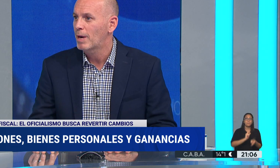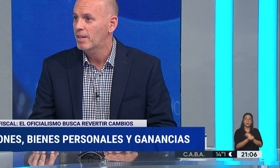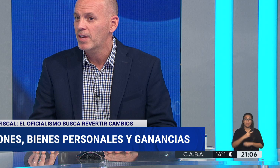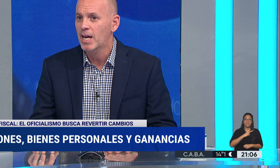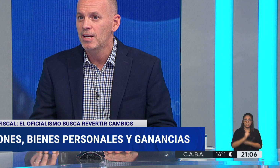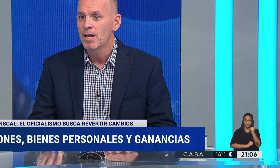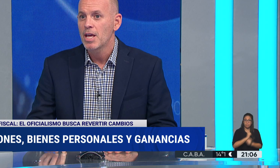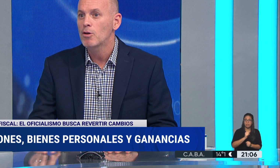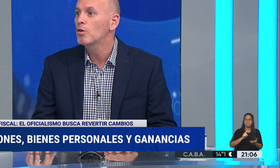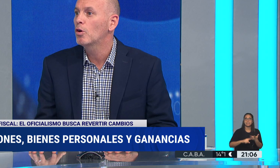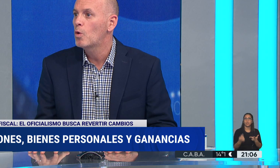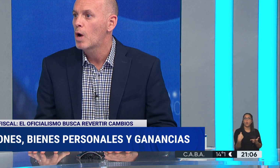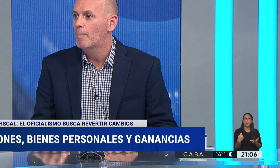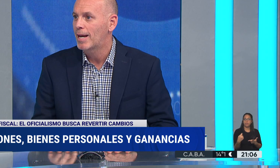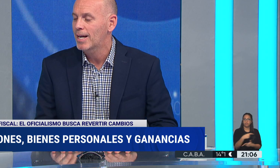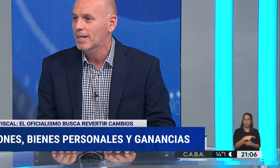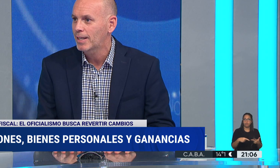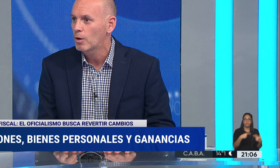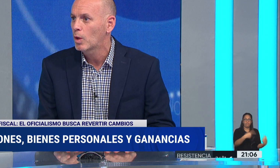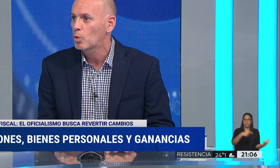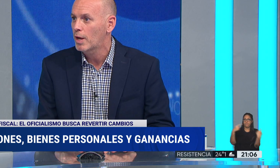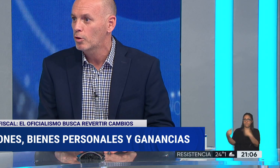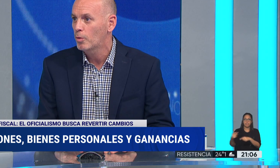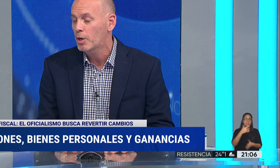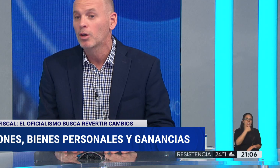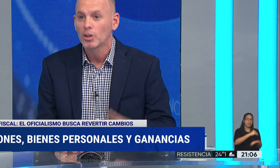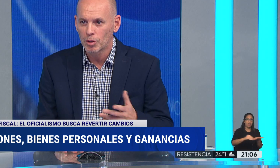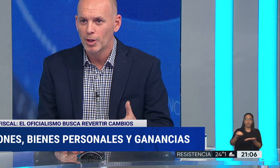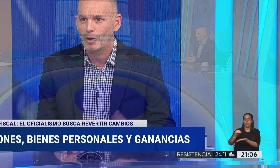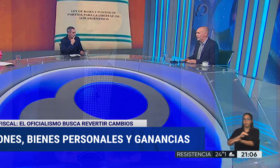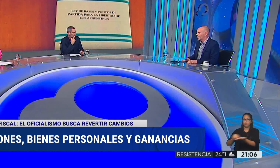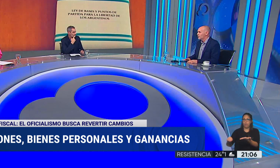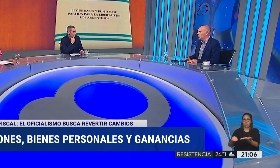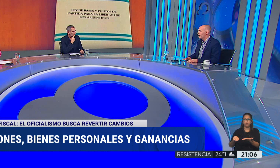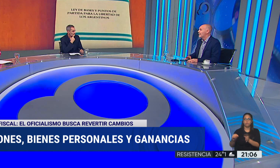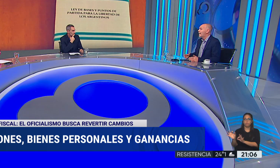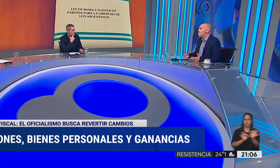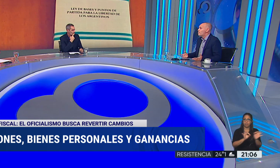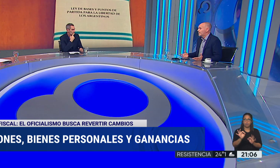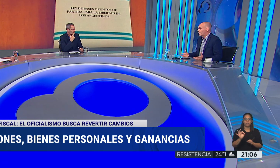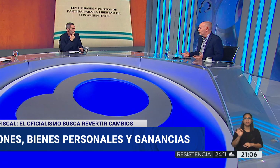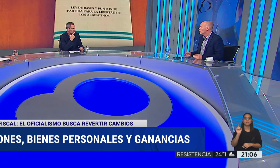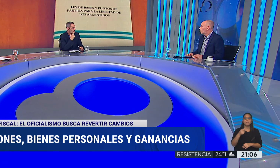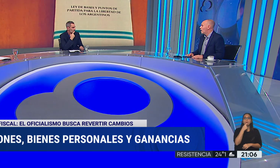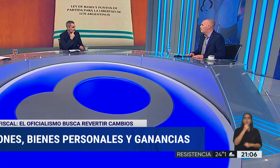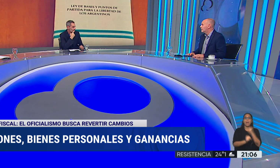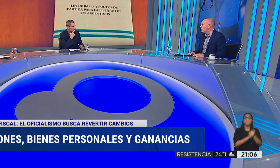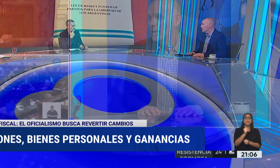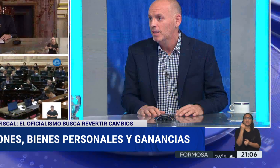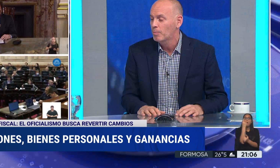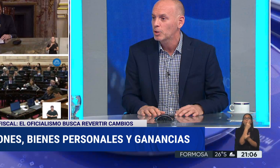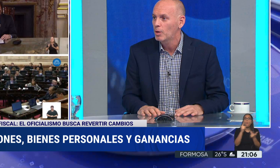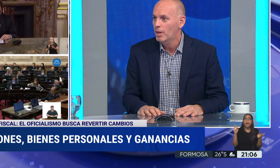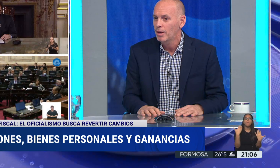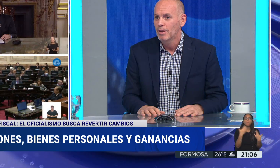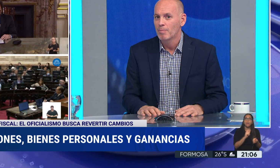con el paquete fiscal y con cómo apalancarse en cuanto a lo económico, sobre todo en el caso de qué empresas son las pasibles y